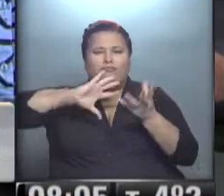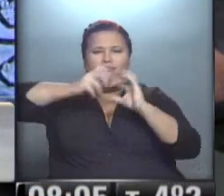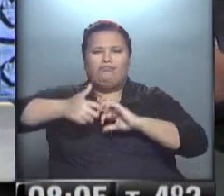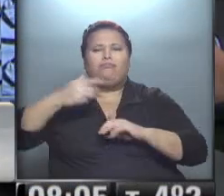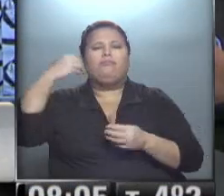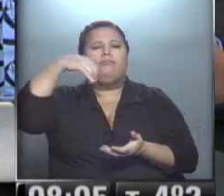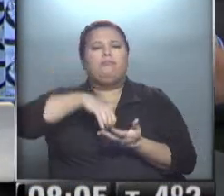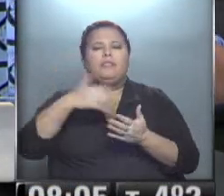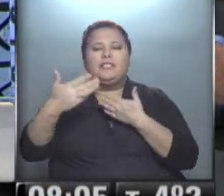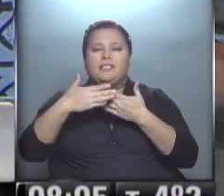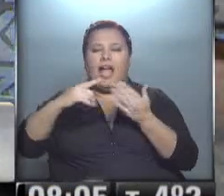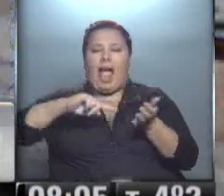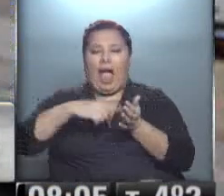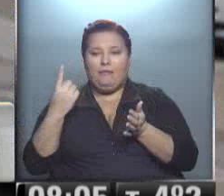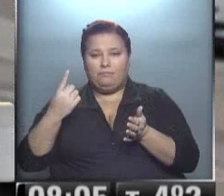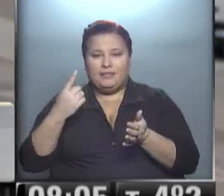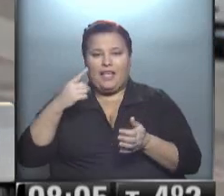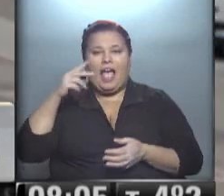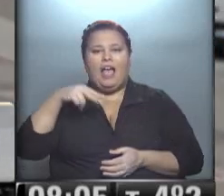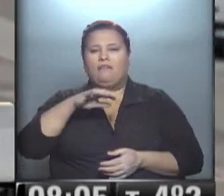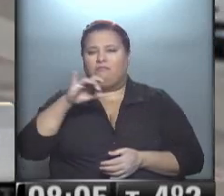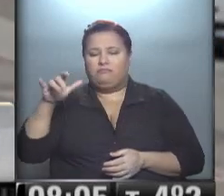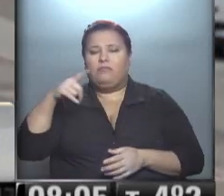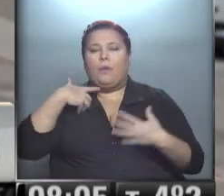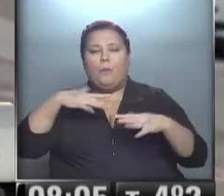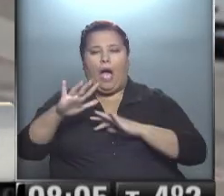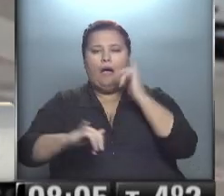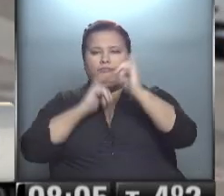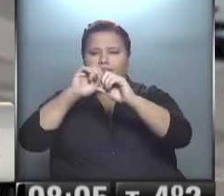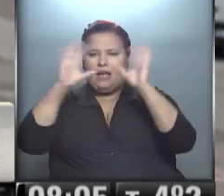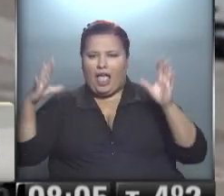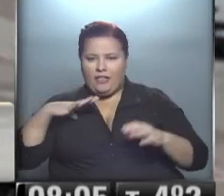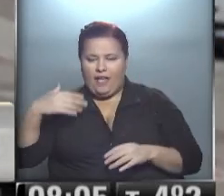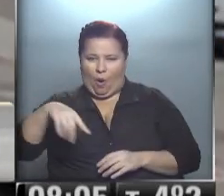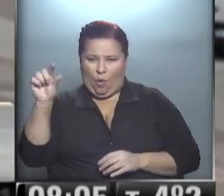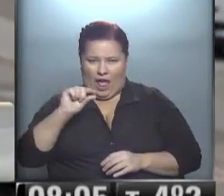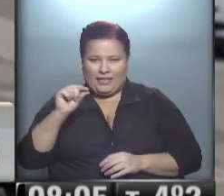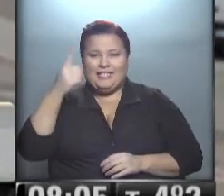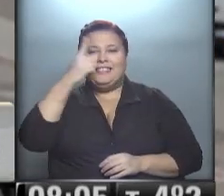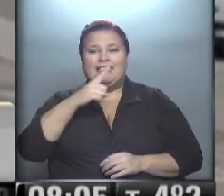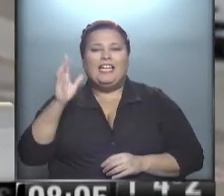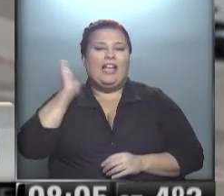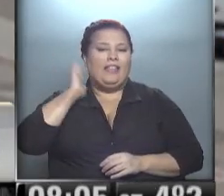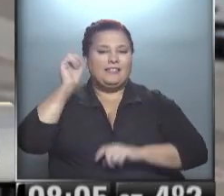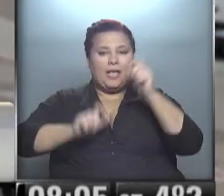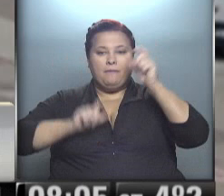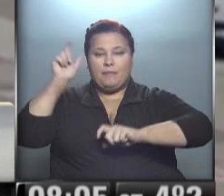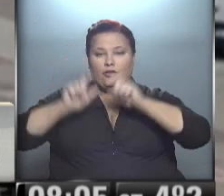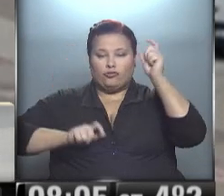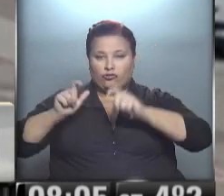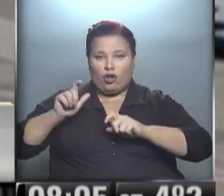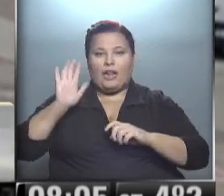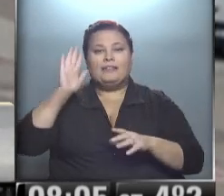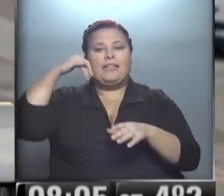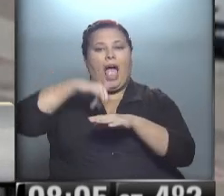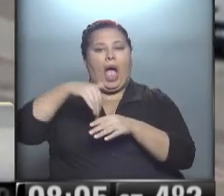cerca de la capital de niger estaremos ampliando en instantes 116 personas llevaba